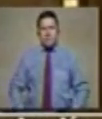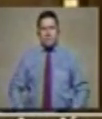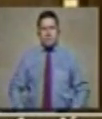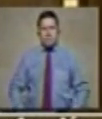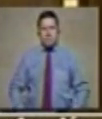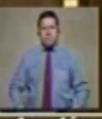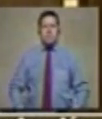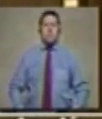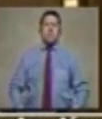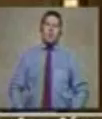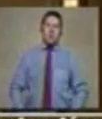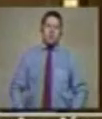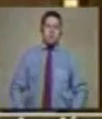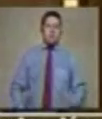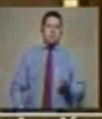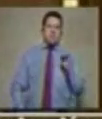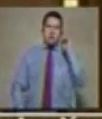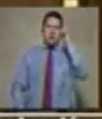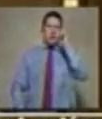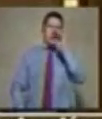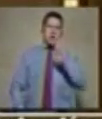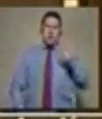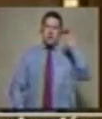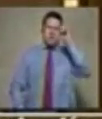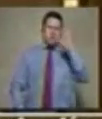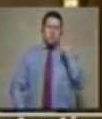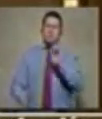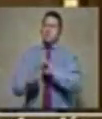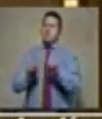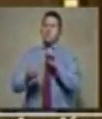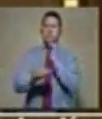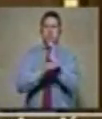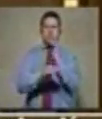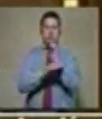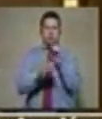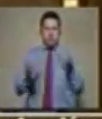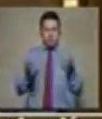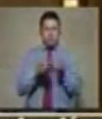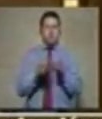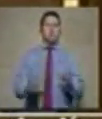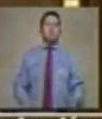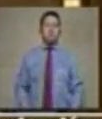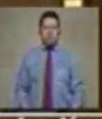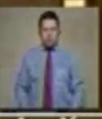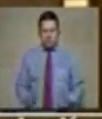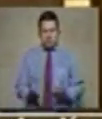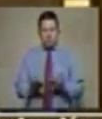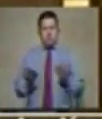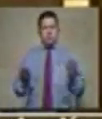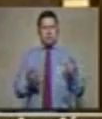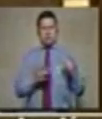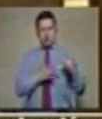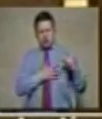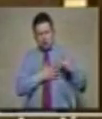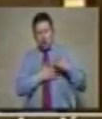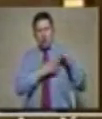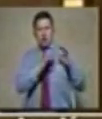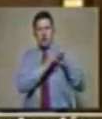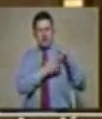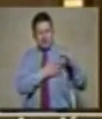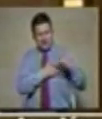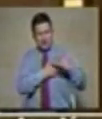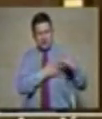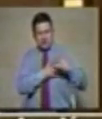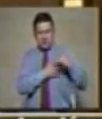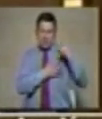definitivamente aquí llamó el gobierno nacional y a las distintas entidades a que se toquen el corazón ya que